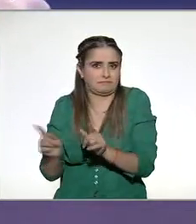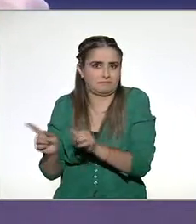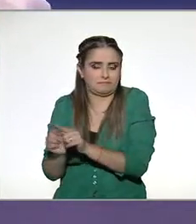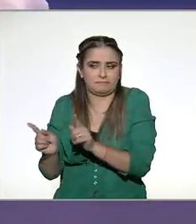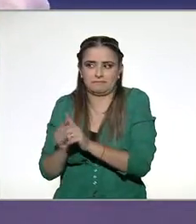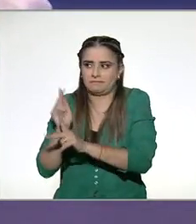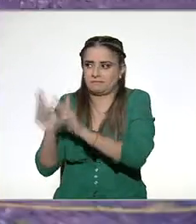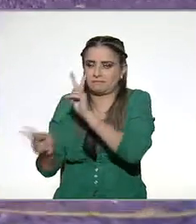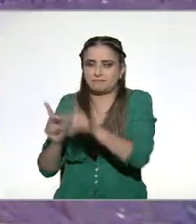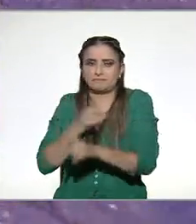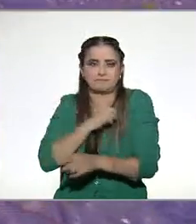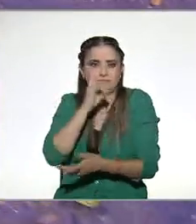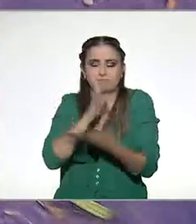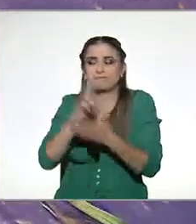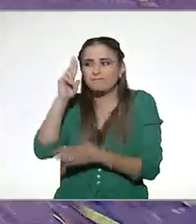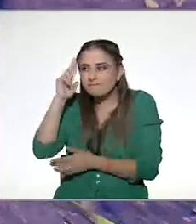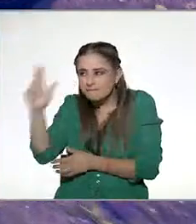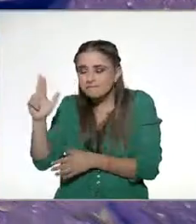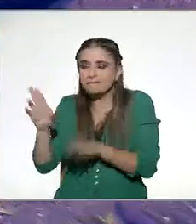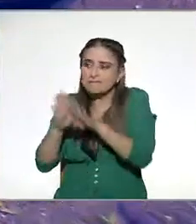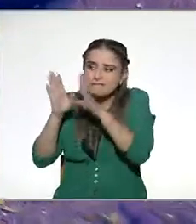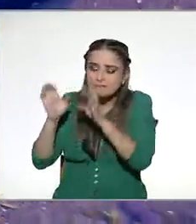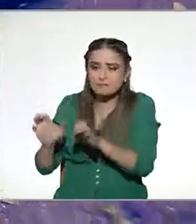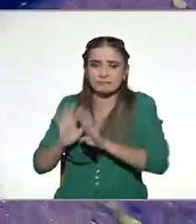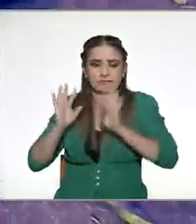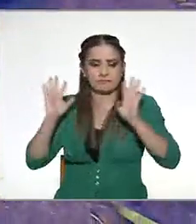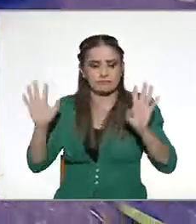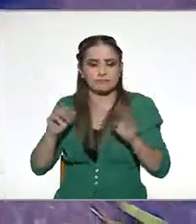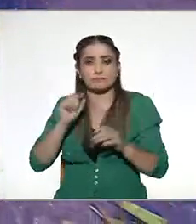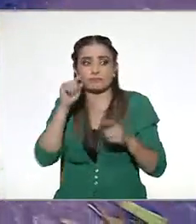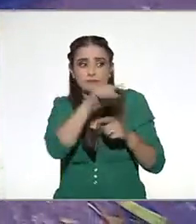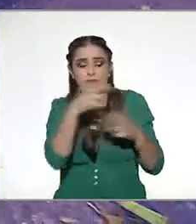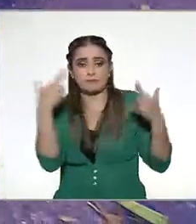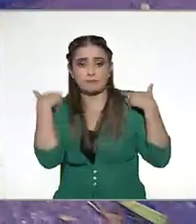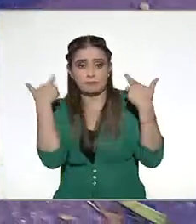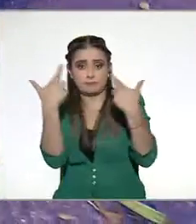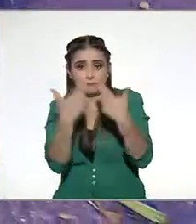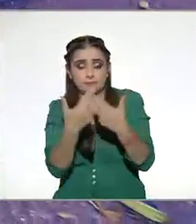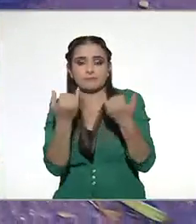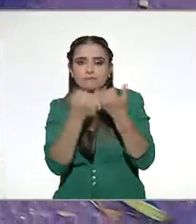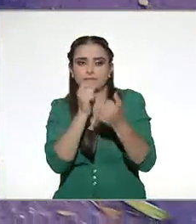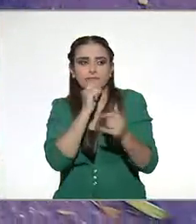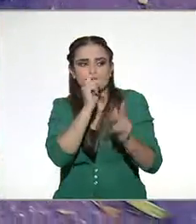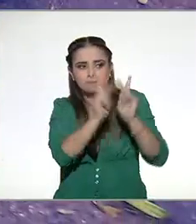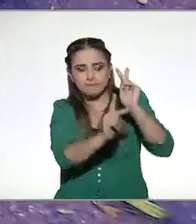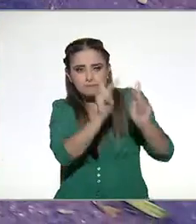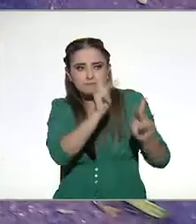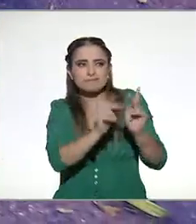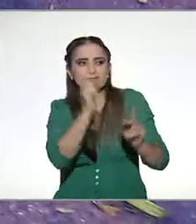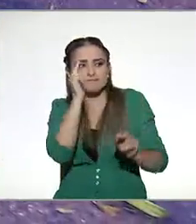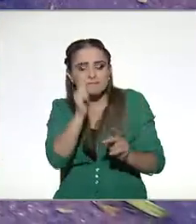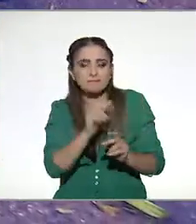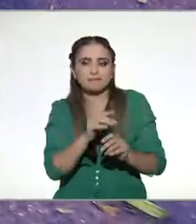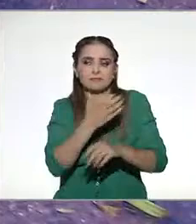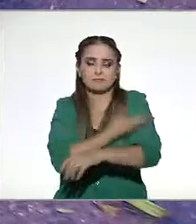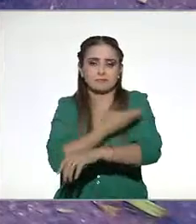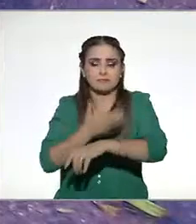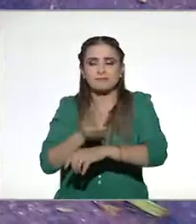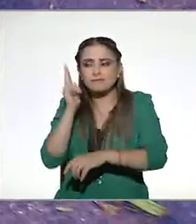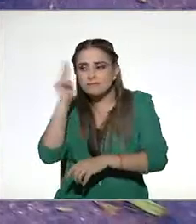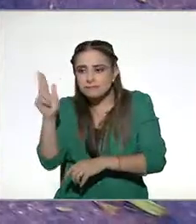los saludos o con los maestros, muy poco interactúa con los compañeros o